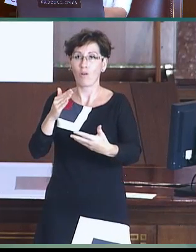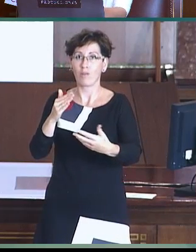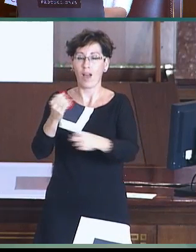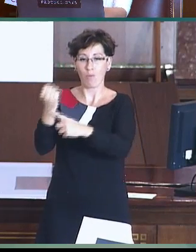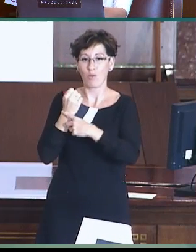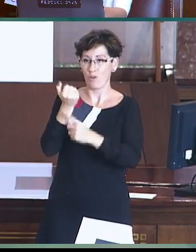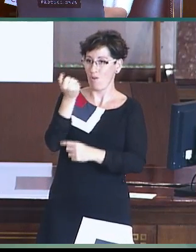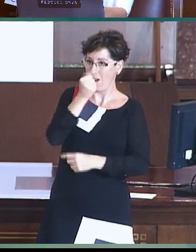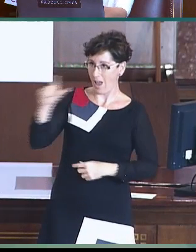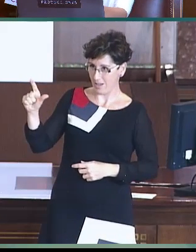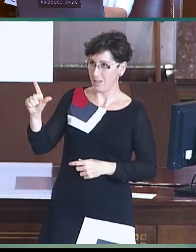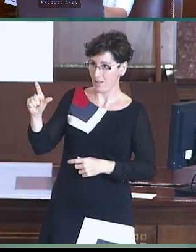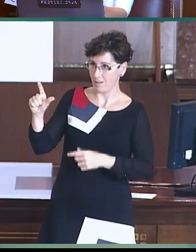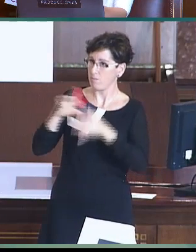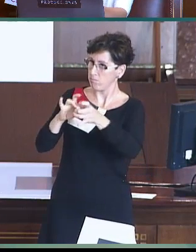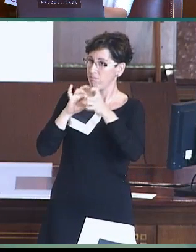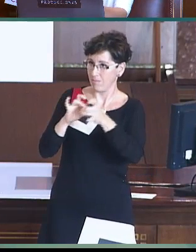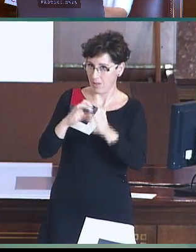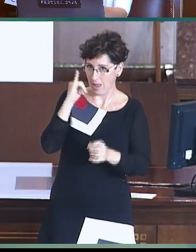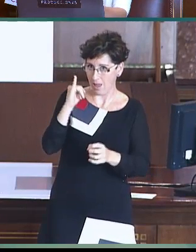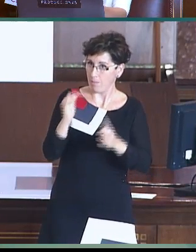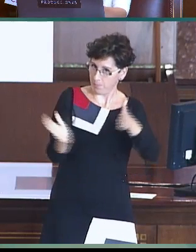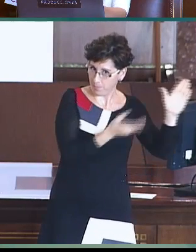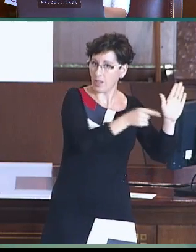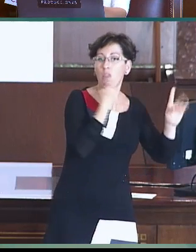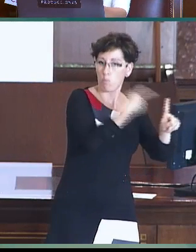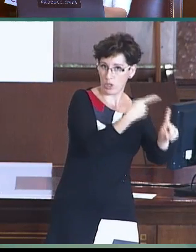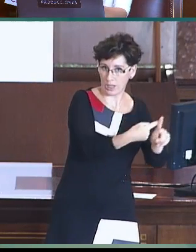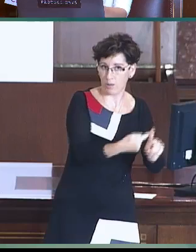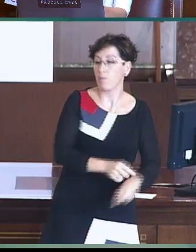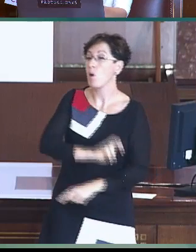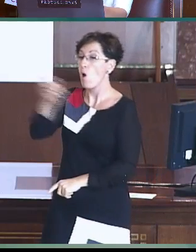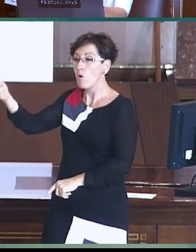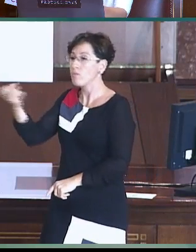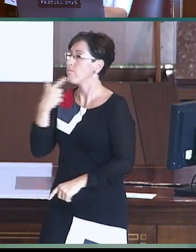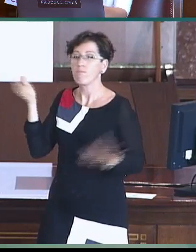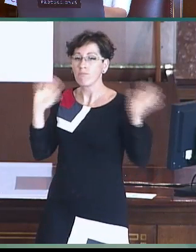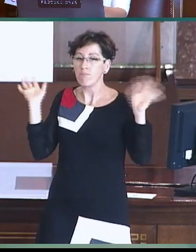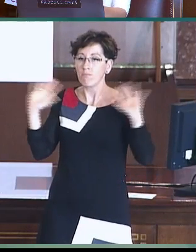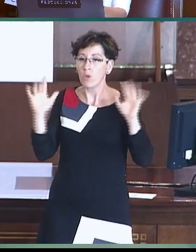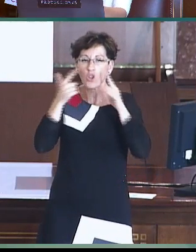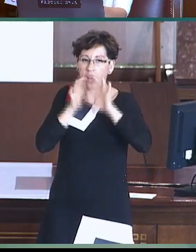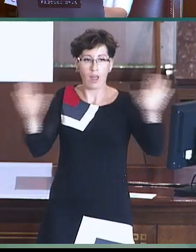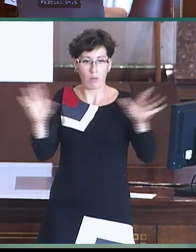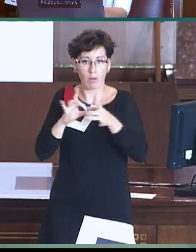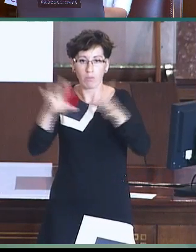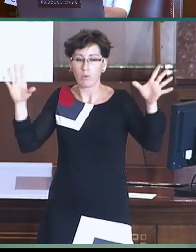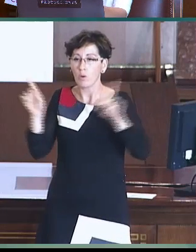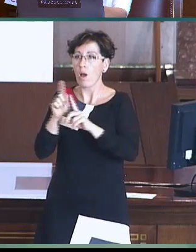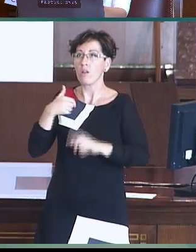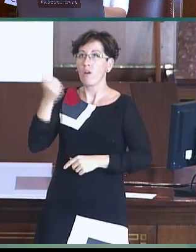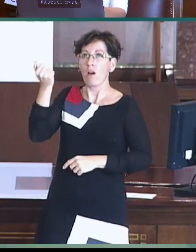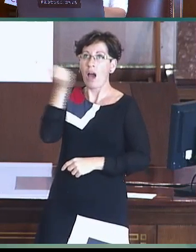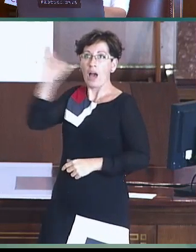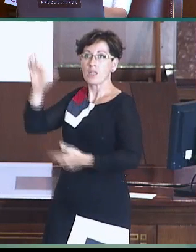lectora. Pero, por otro lado, también tenemos estudios que dicen no hay una transferencia directa de las habilidades de lengua de signos